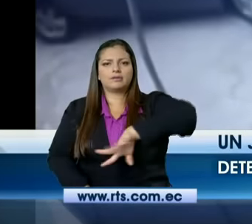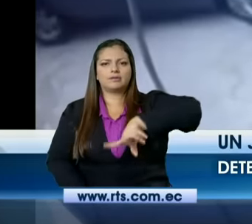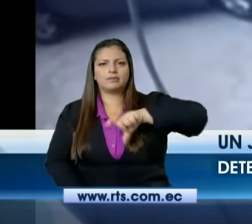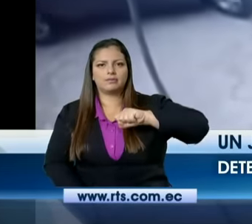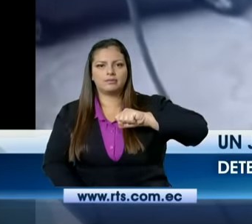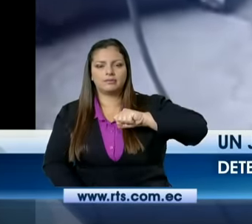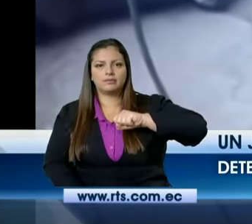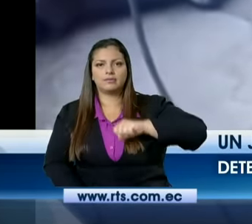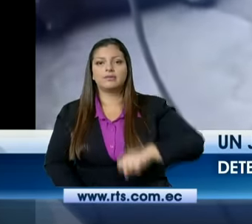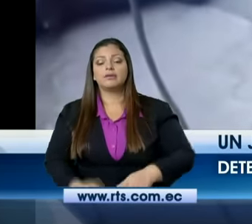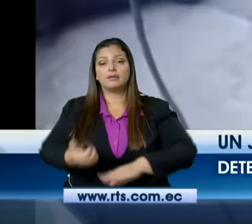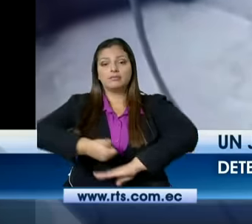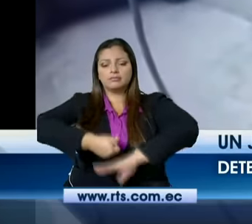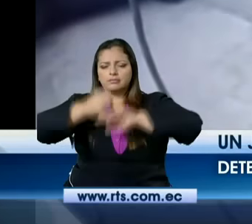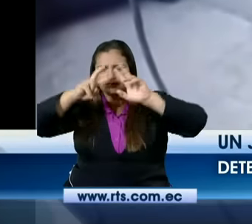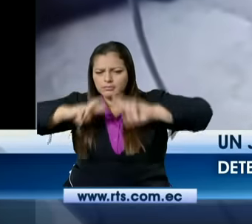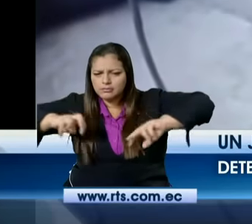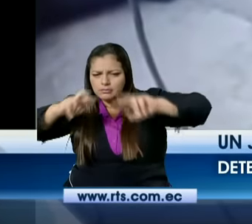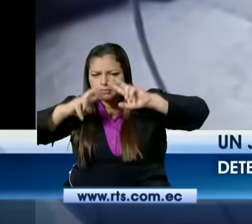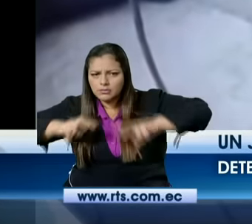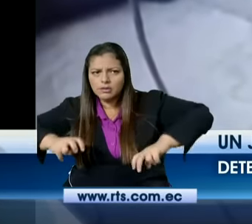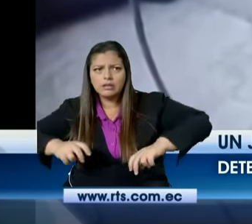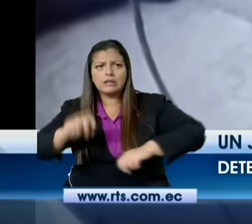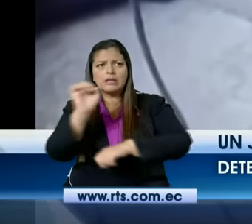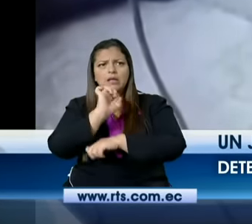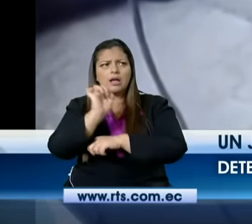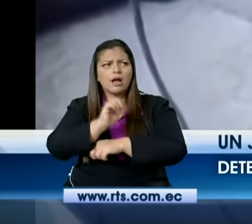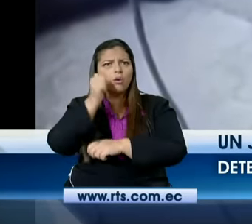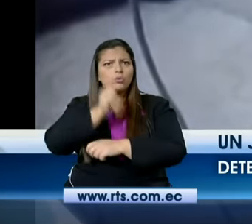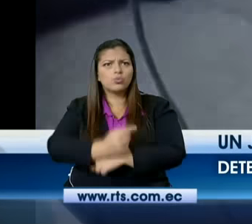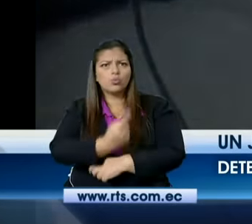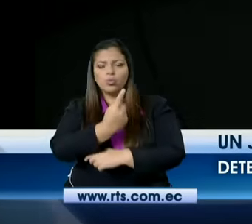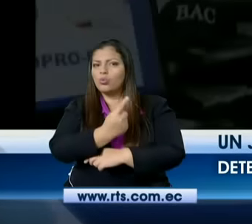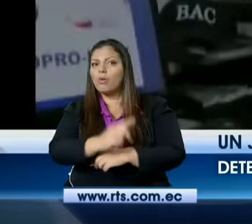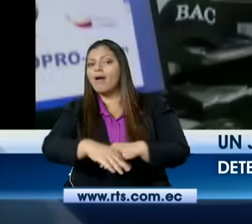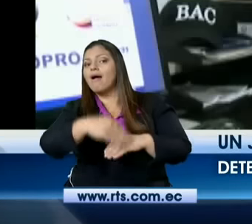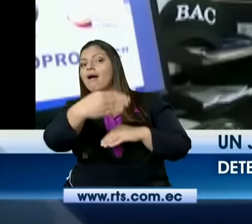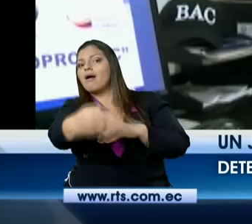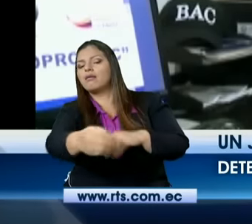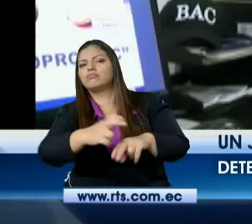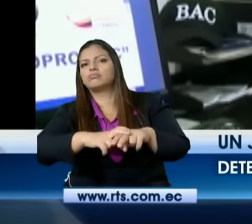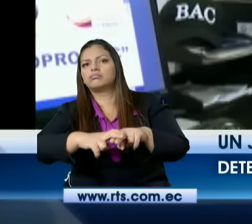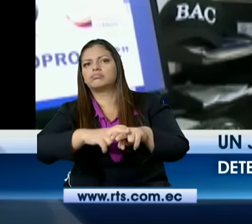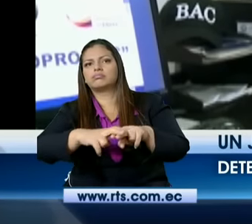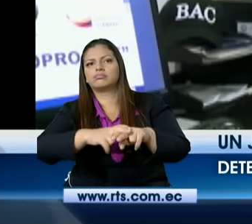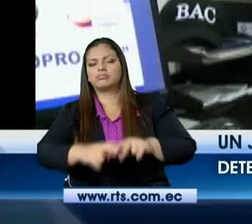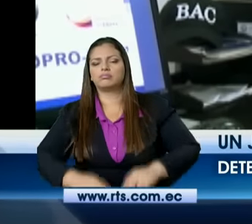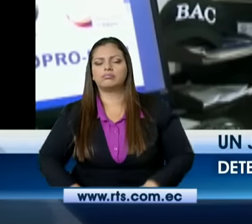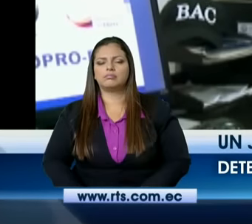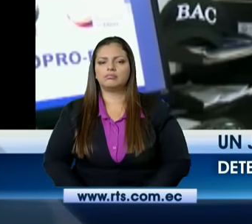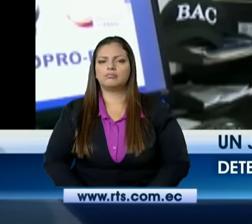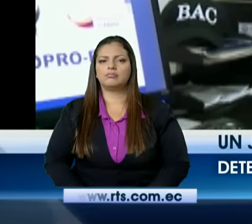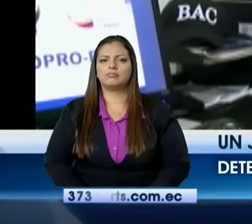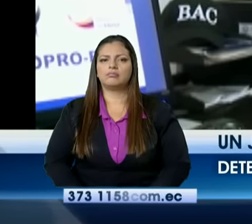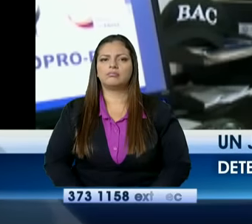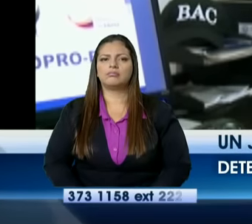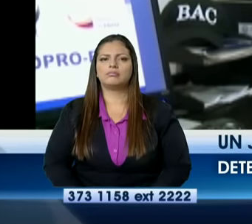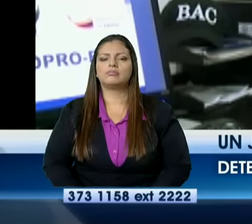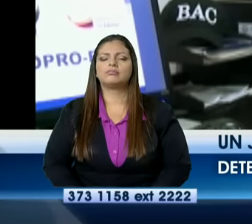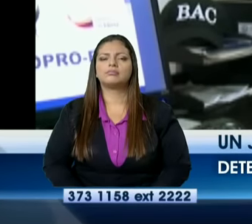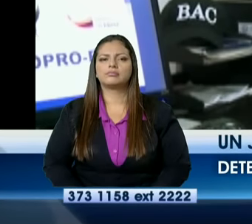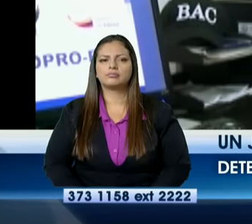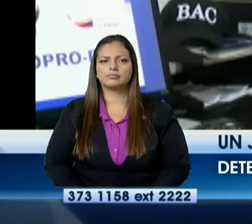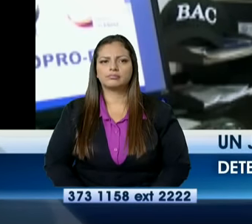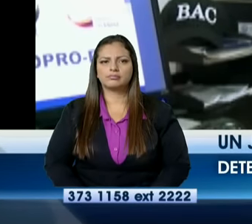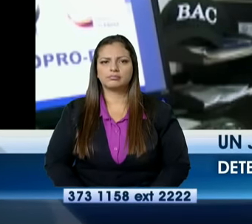las investigaciones, también utilizaban un taxi para realizar tareas de inteligencia. Y levantó información respecto a la